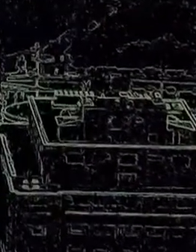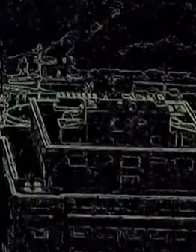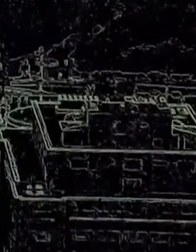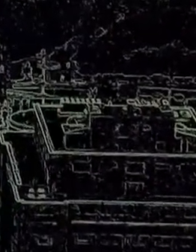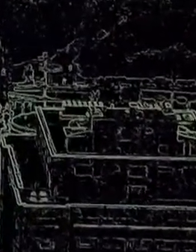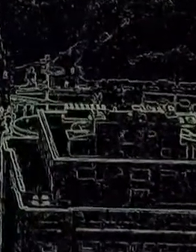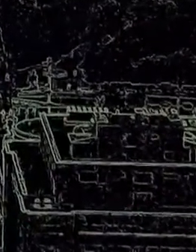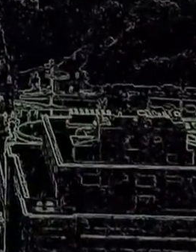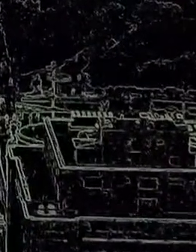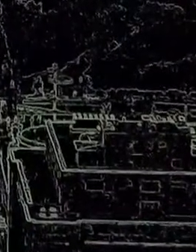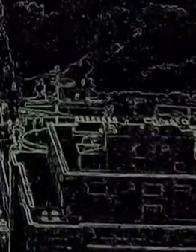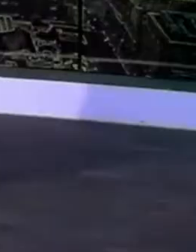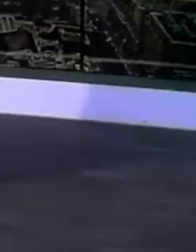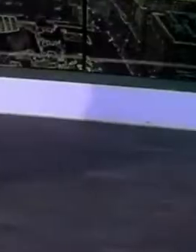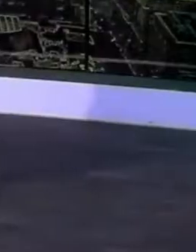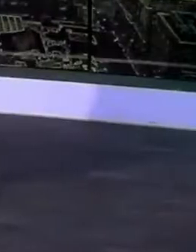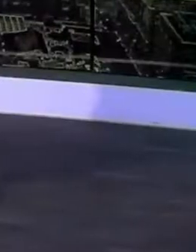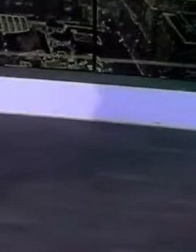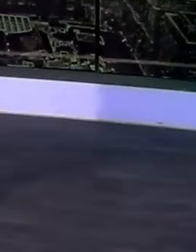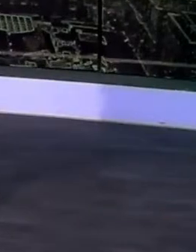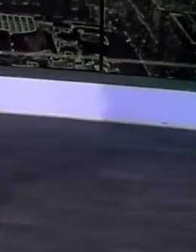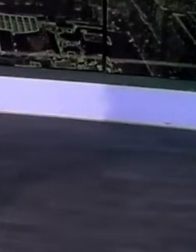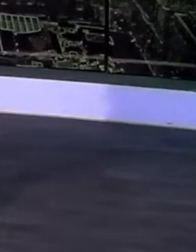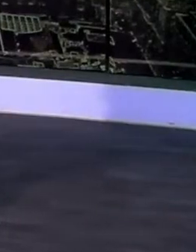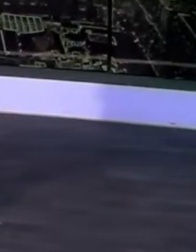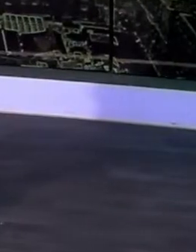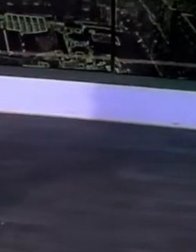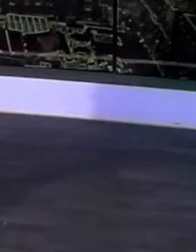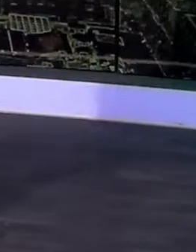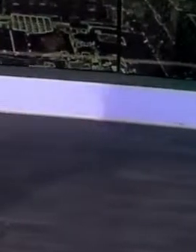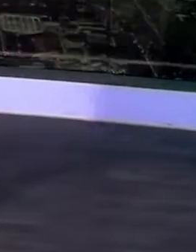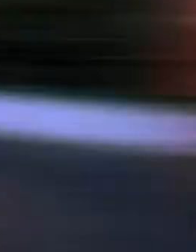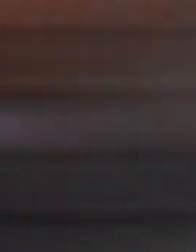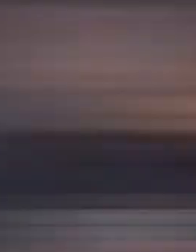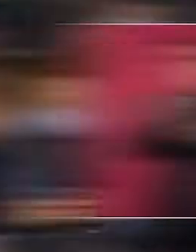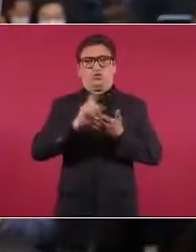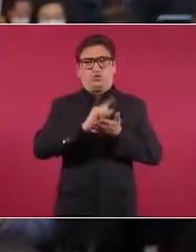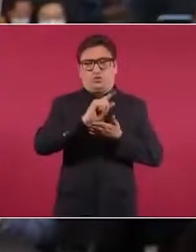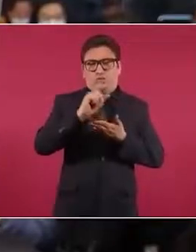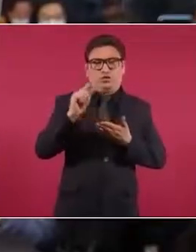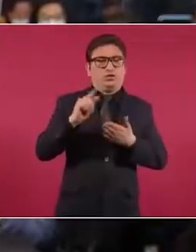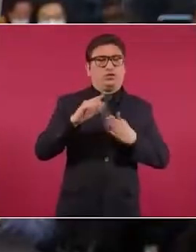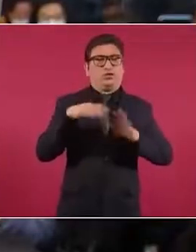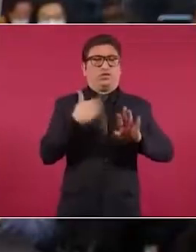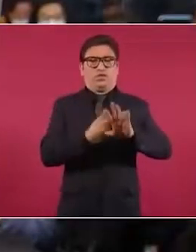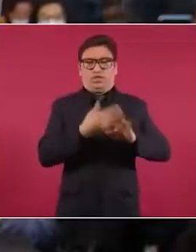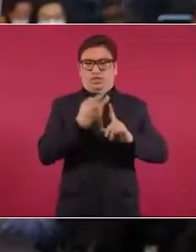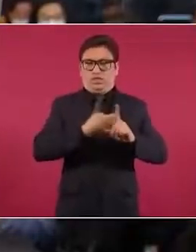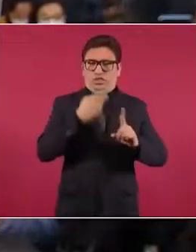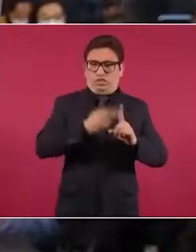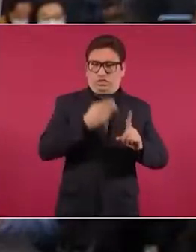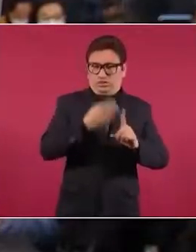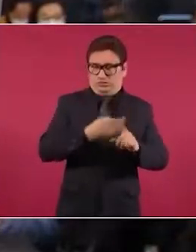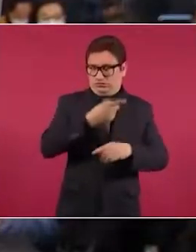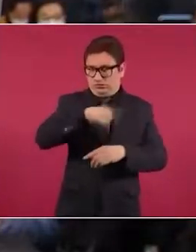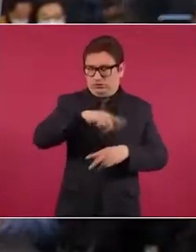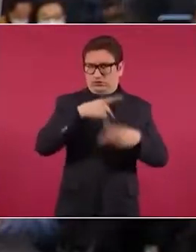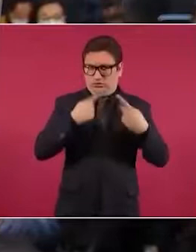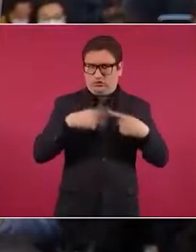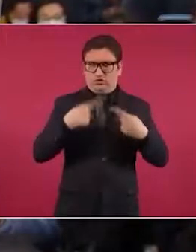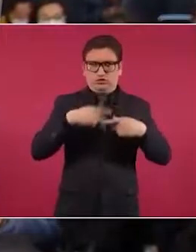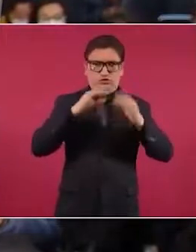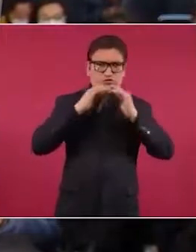estos periodistas por considerarlos unos simples tuiteros y youtuberos. Son personas que han estado haciendo un gran trabajo